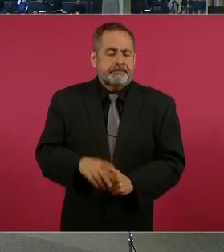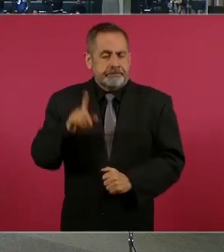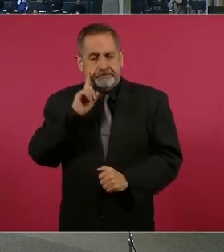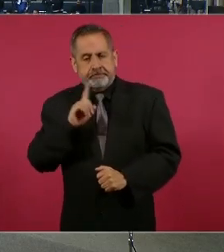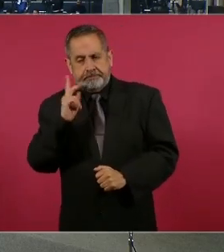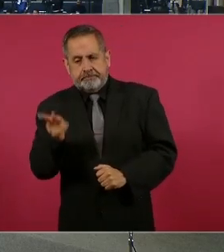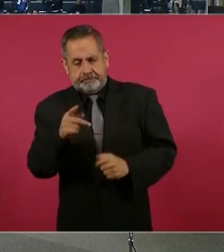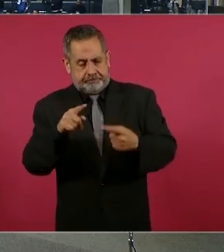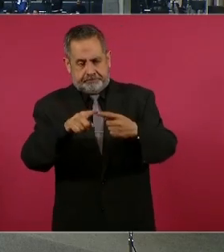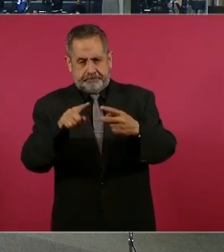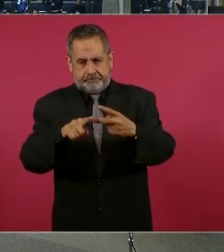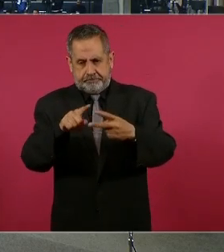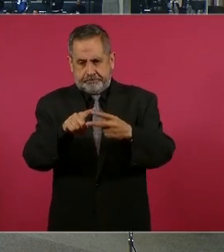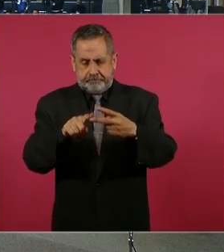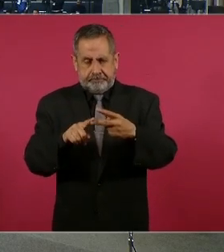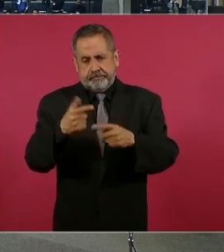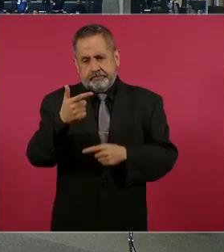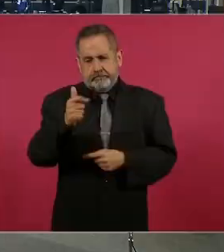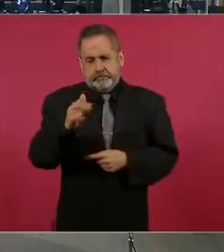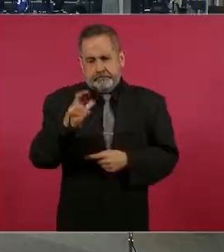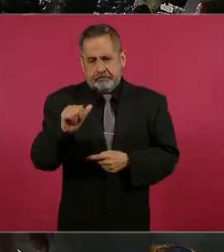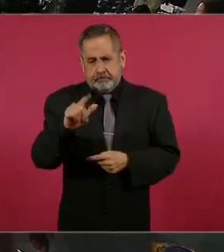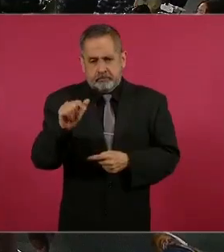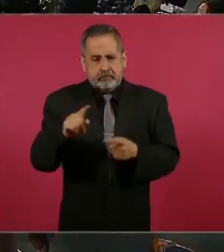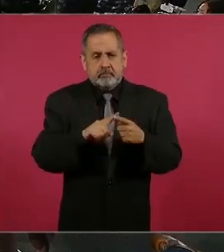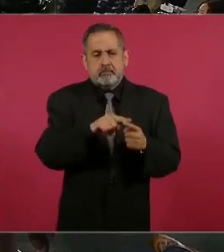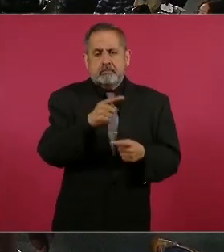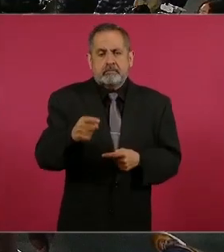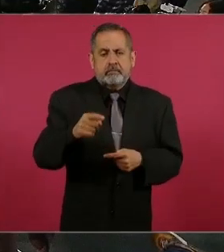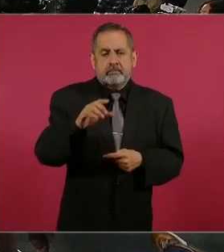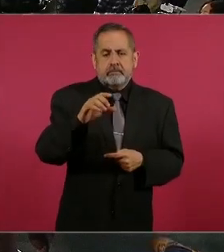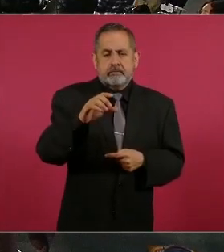por mi parte, uno ligado a García Luna, pero por Ociel Cárdenas Guillén,